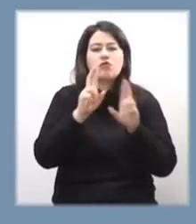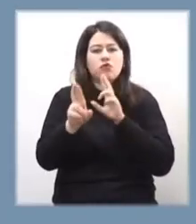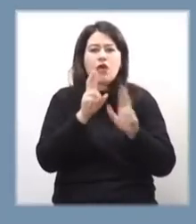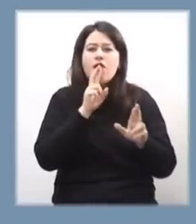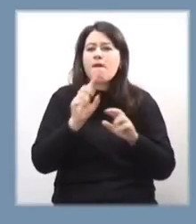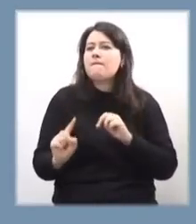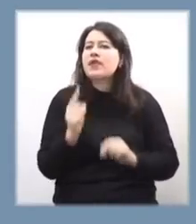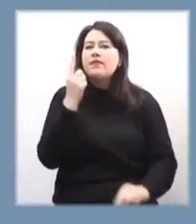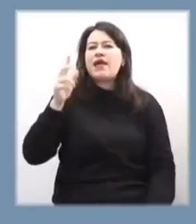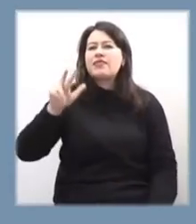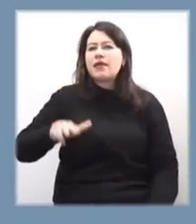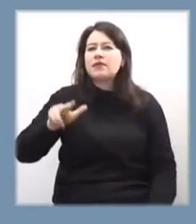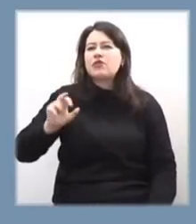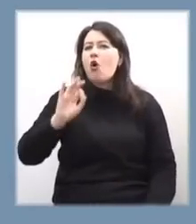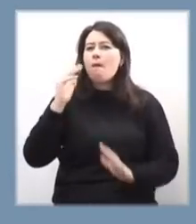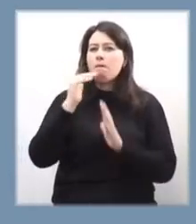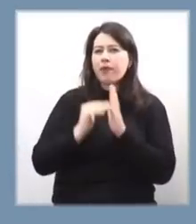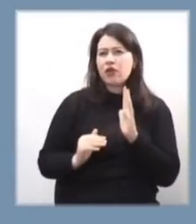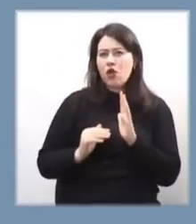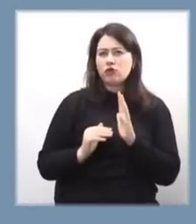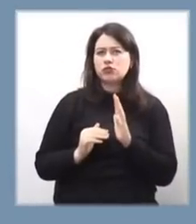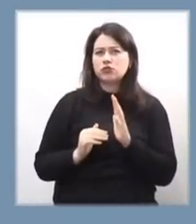los primeros 3 meses o menos.